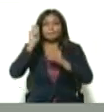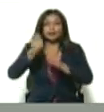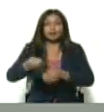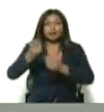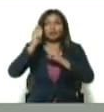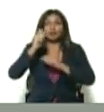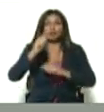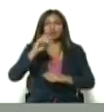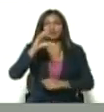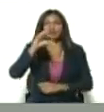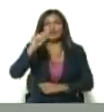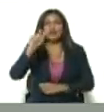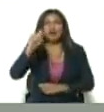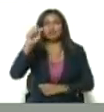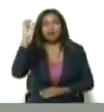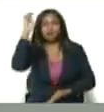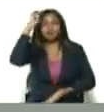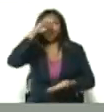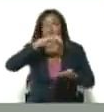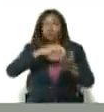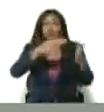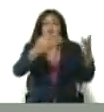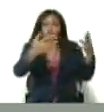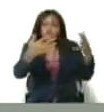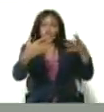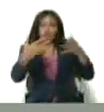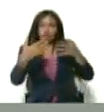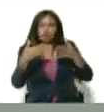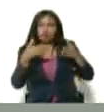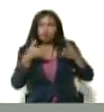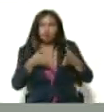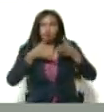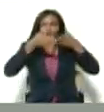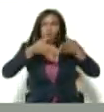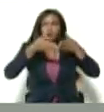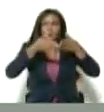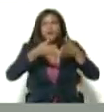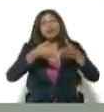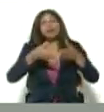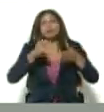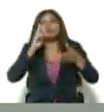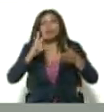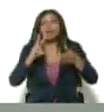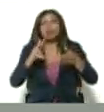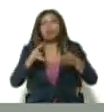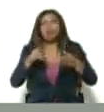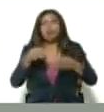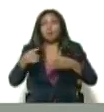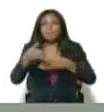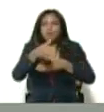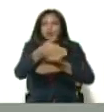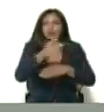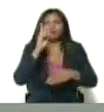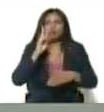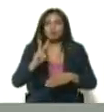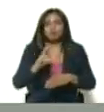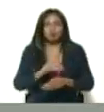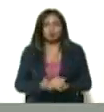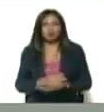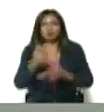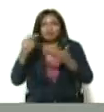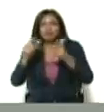Cata. Los pescados están llegando, gigantescos, a la orilla. Fenómenos en